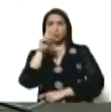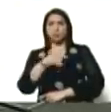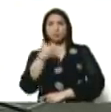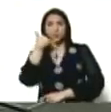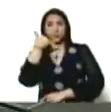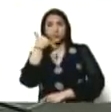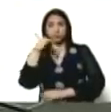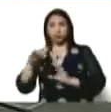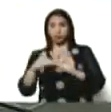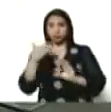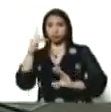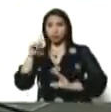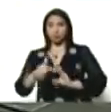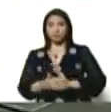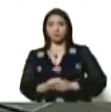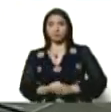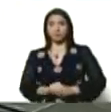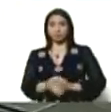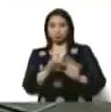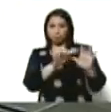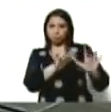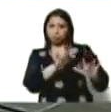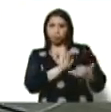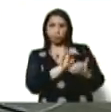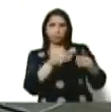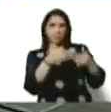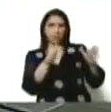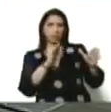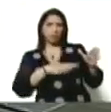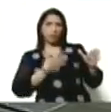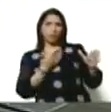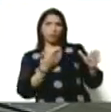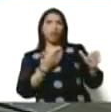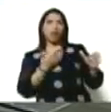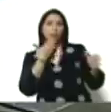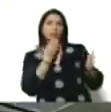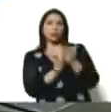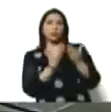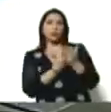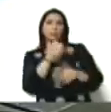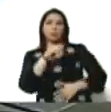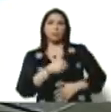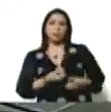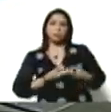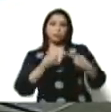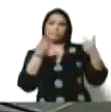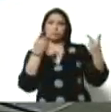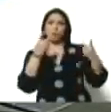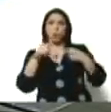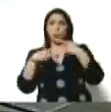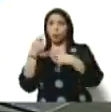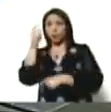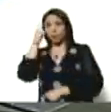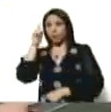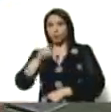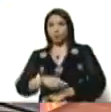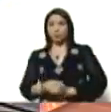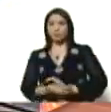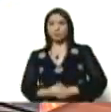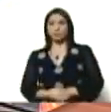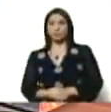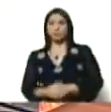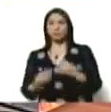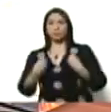en esta plataforma y una vez que se abre la página web, usted puede cargar allí su propuesta. Además, ha anunciado que en los próximos días se van a incluir